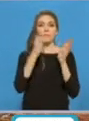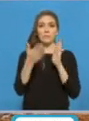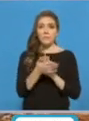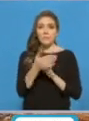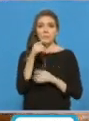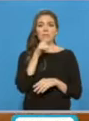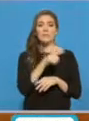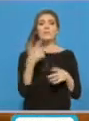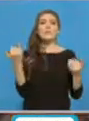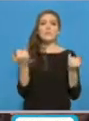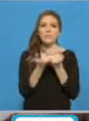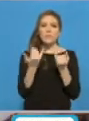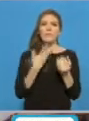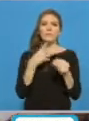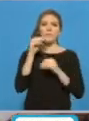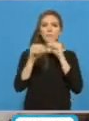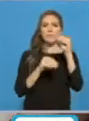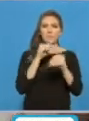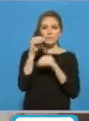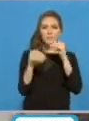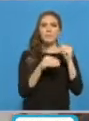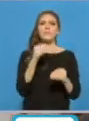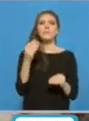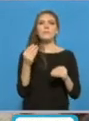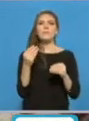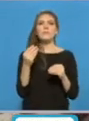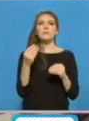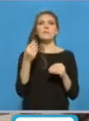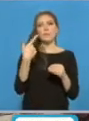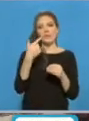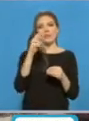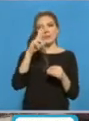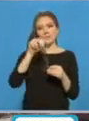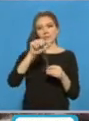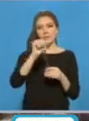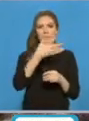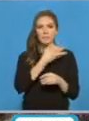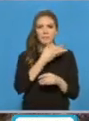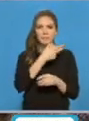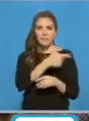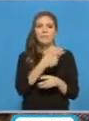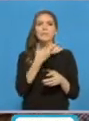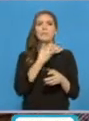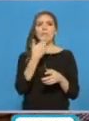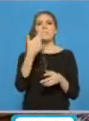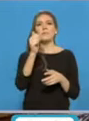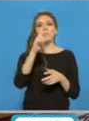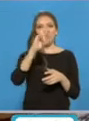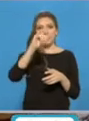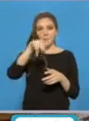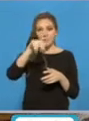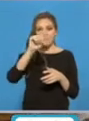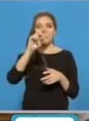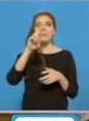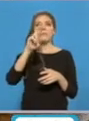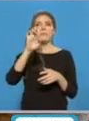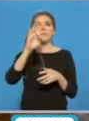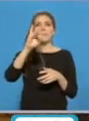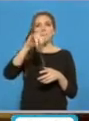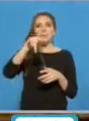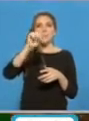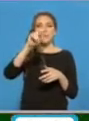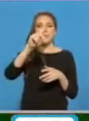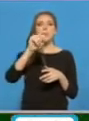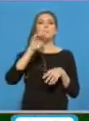pues están hechas también a base de grasa, es decir, es harina refinada más grasa